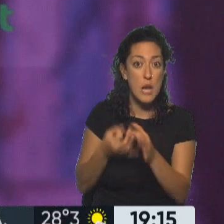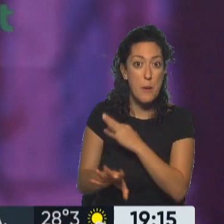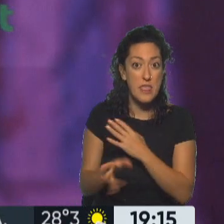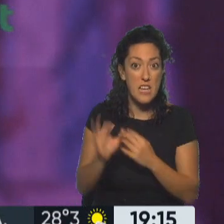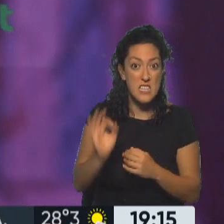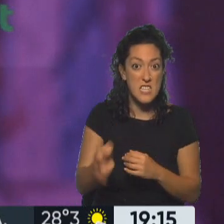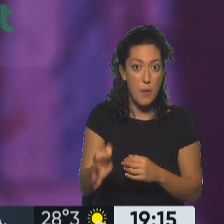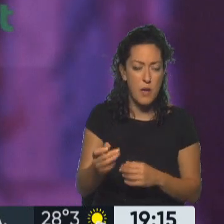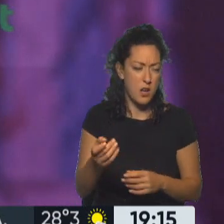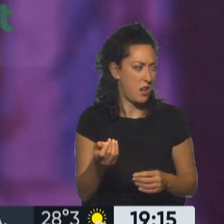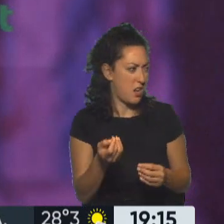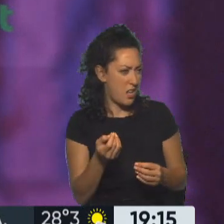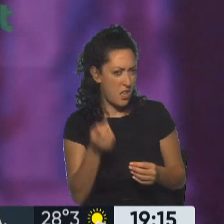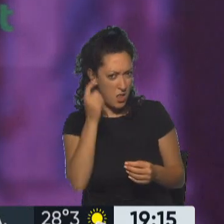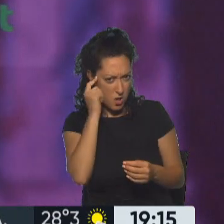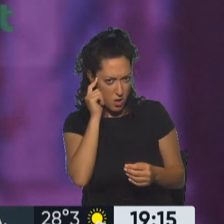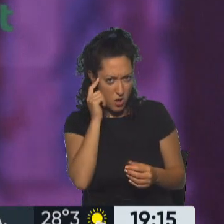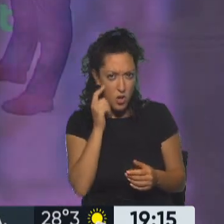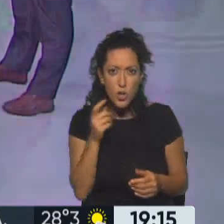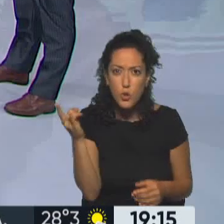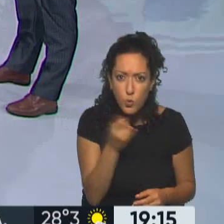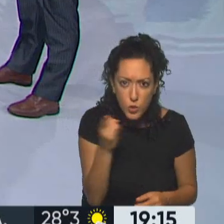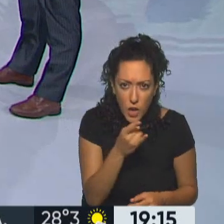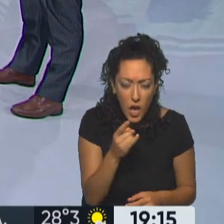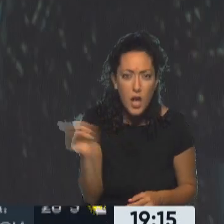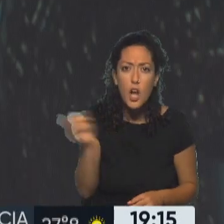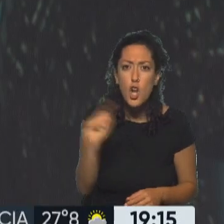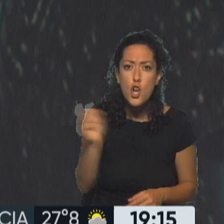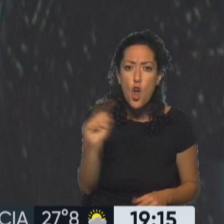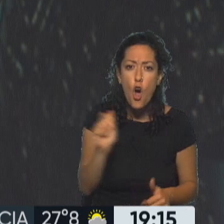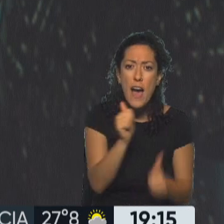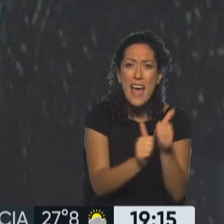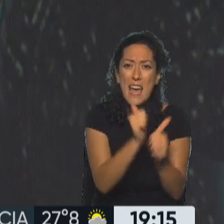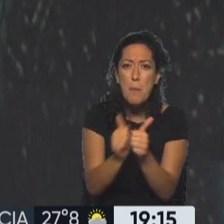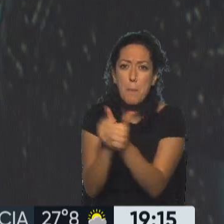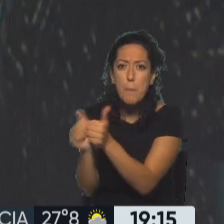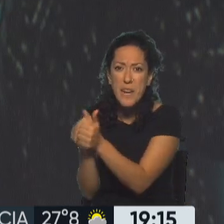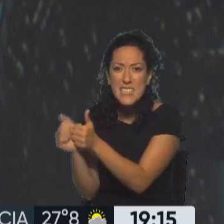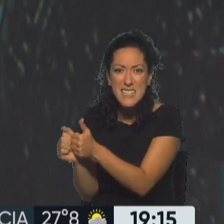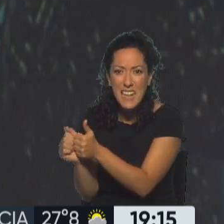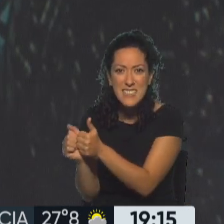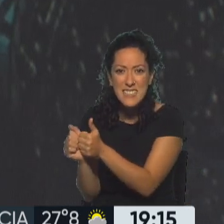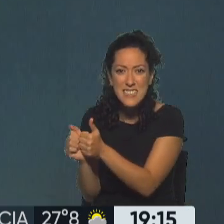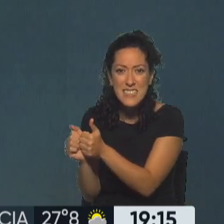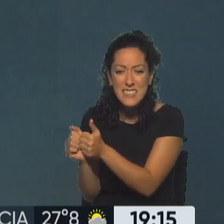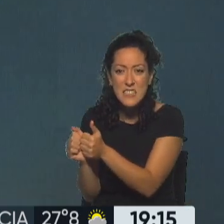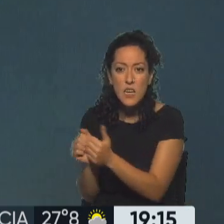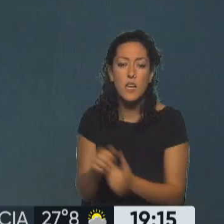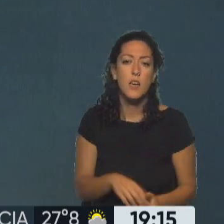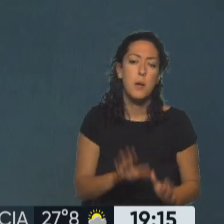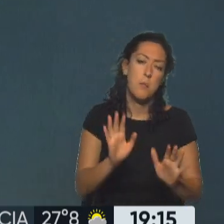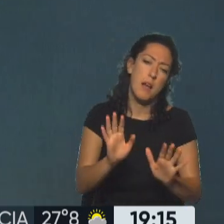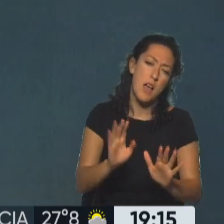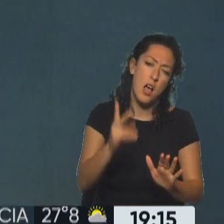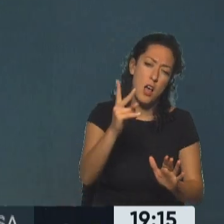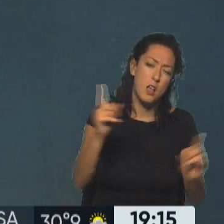loco. No te estoy hablando de truchas. De empresas que han vendido paquetes también. Porque, mira, hay dos cosas para que el tengo mundial. Que